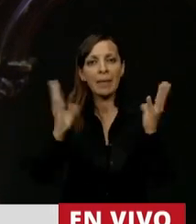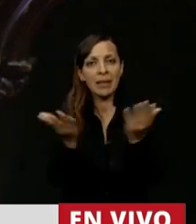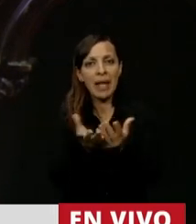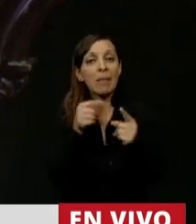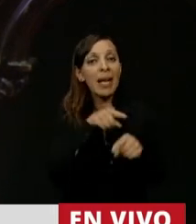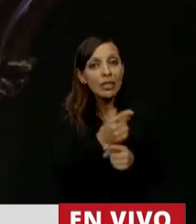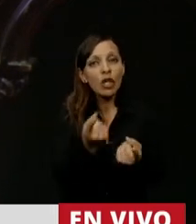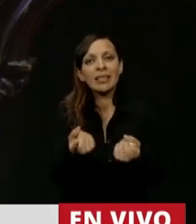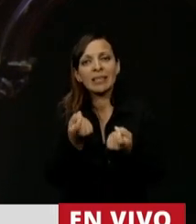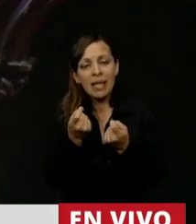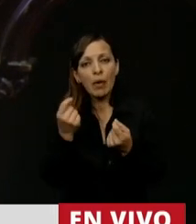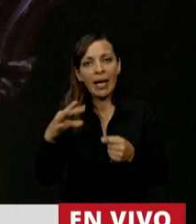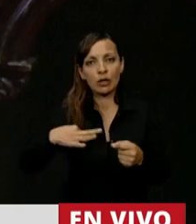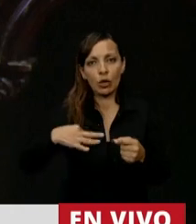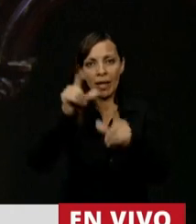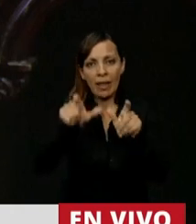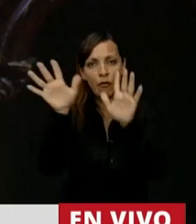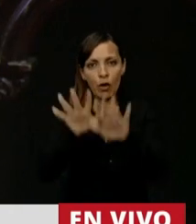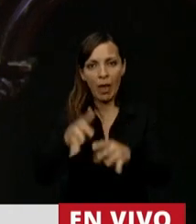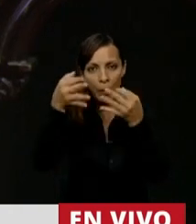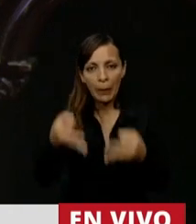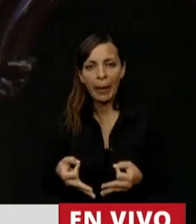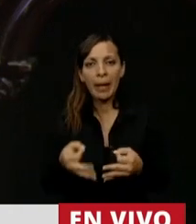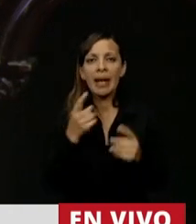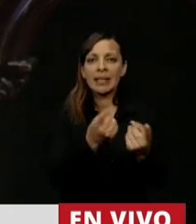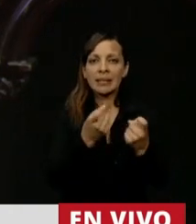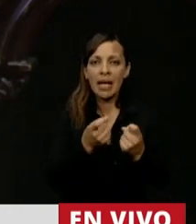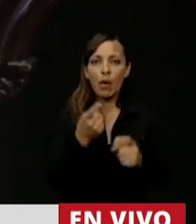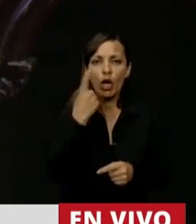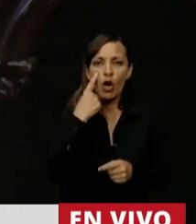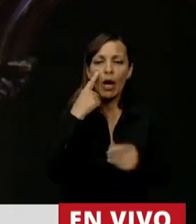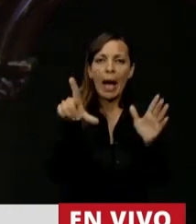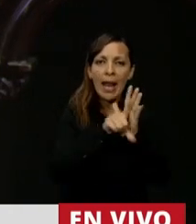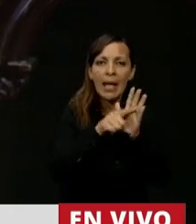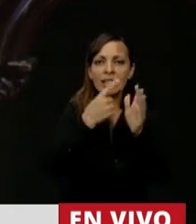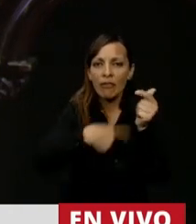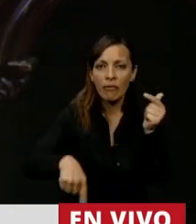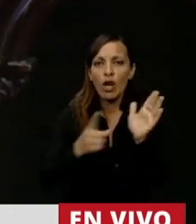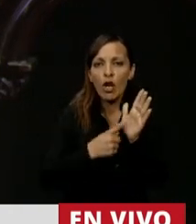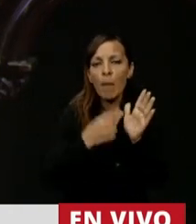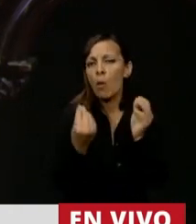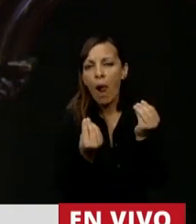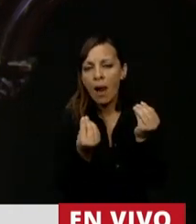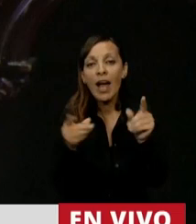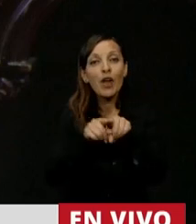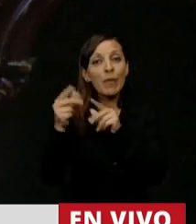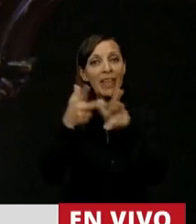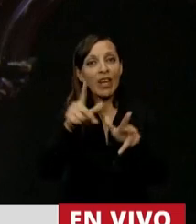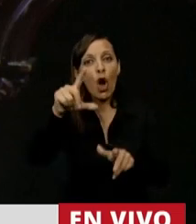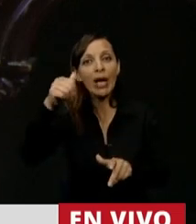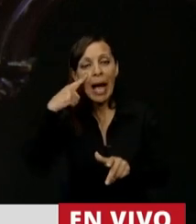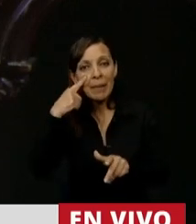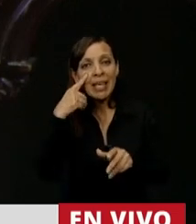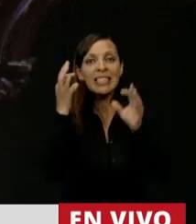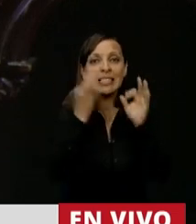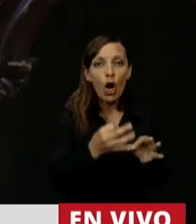eso necesitamos ciudadanos formados, para eso necesitamos que se conozcan los marcos normativos y, como dijo Cami, llegó